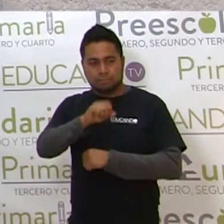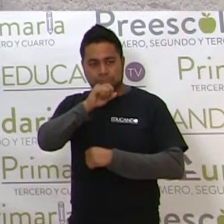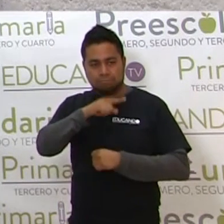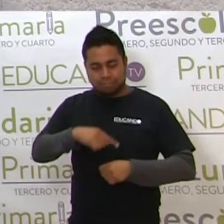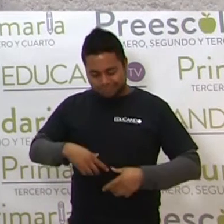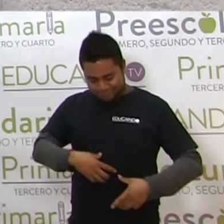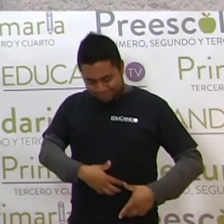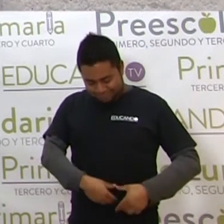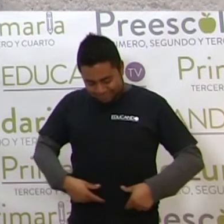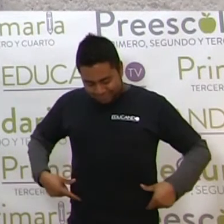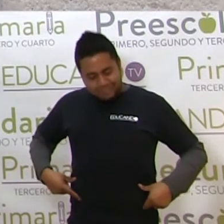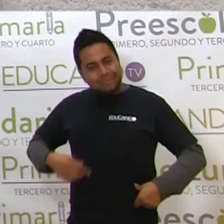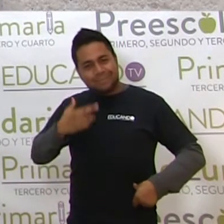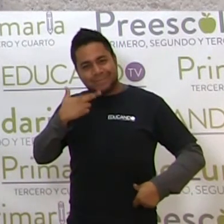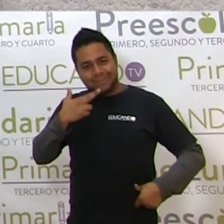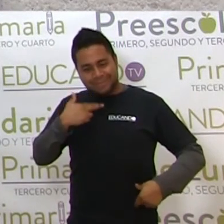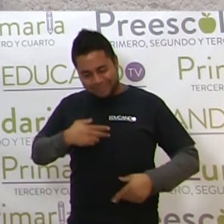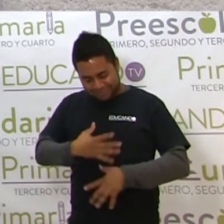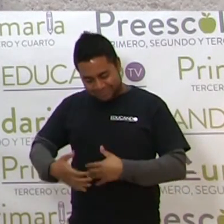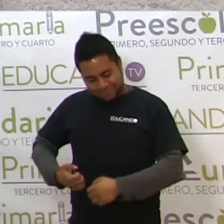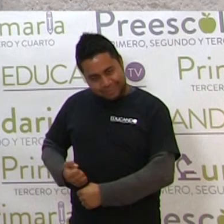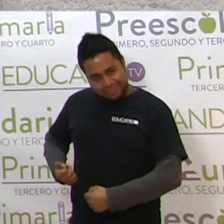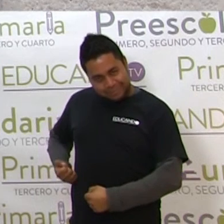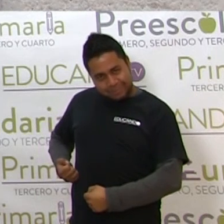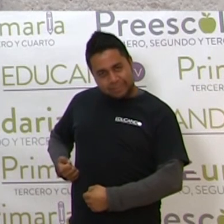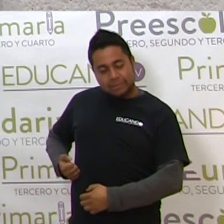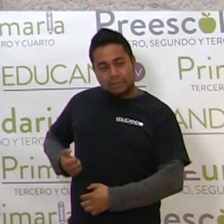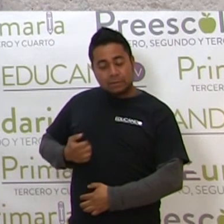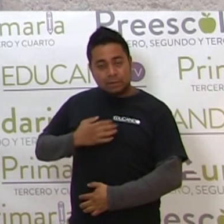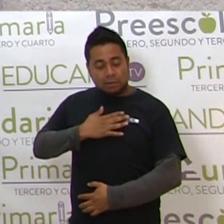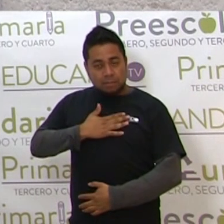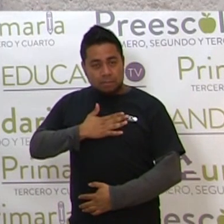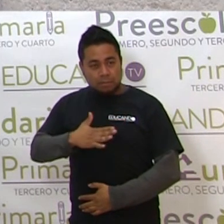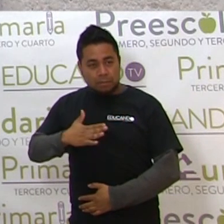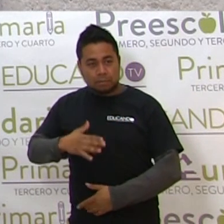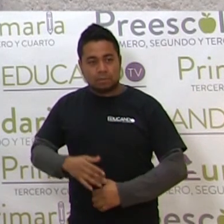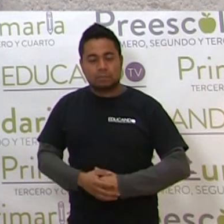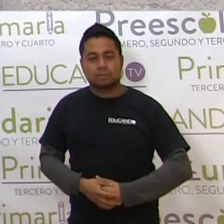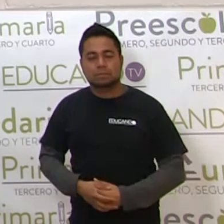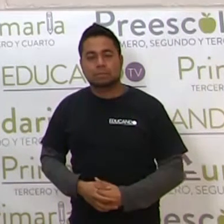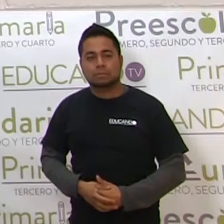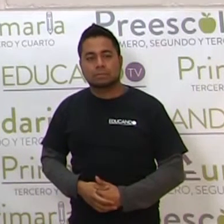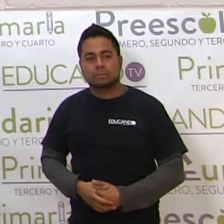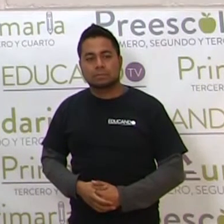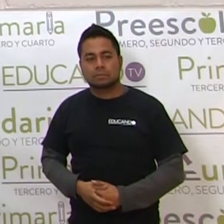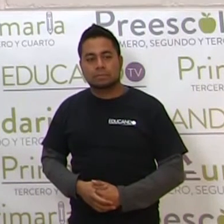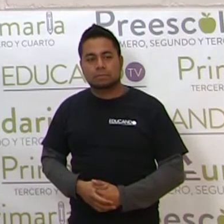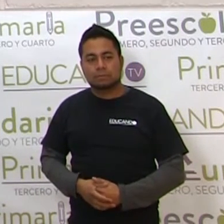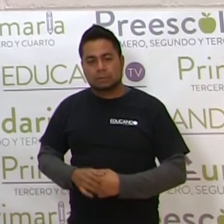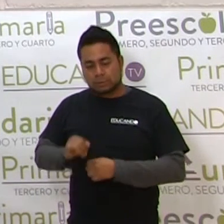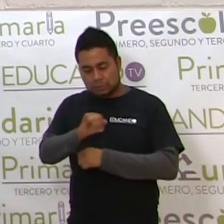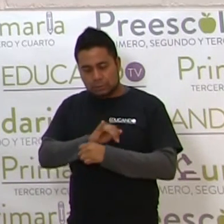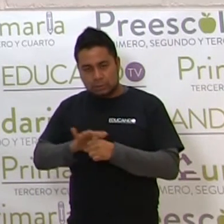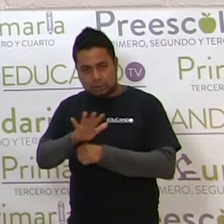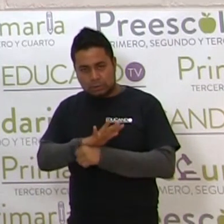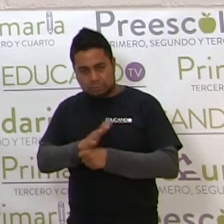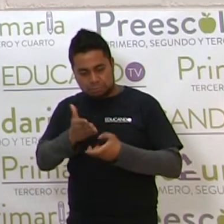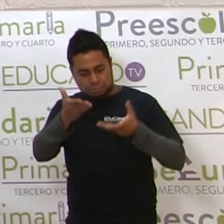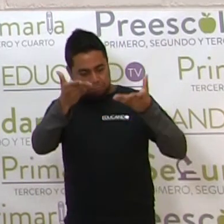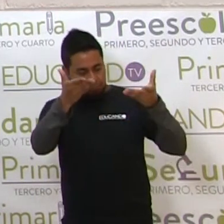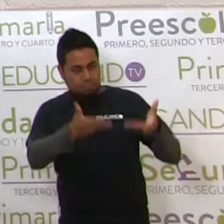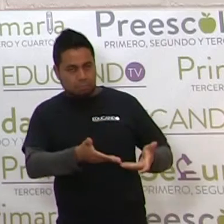cinturon cito y Bueno creo que no le hago justicia a la región del ismo presentando